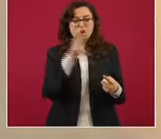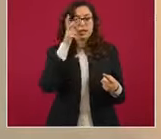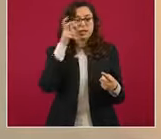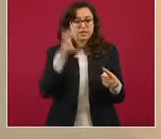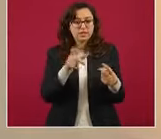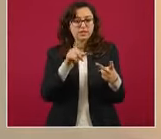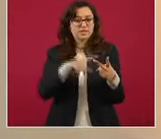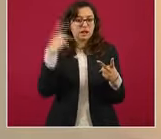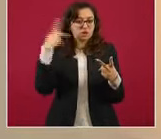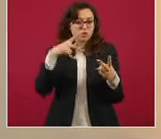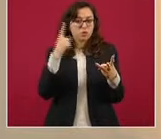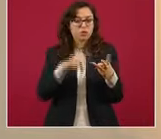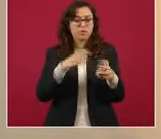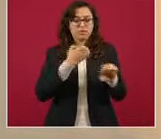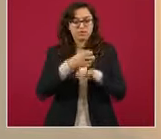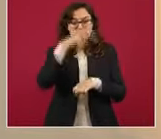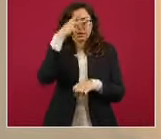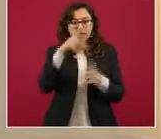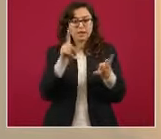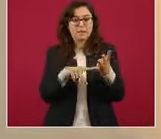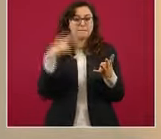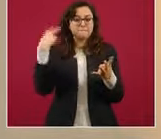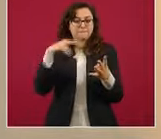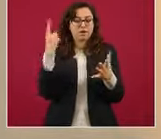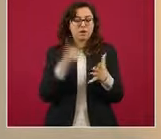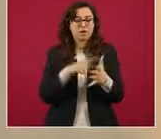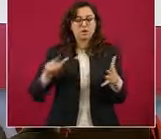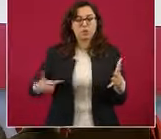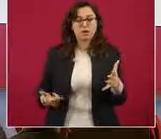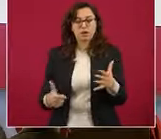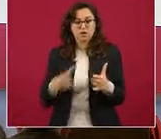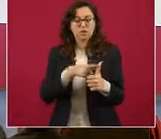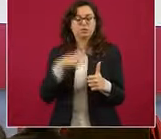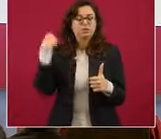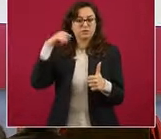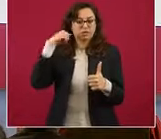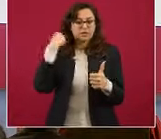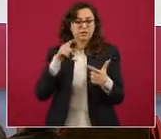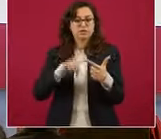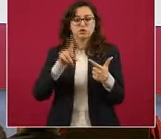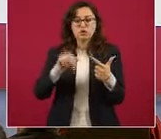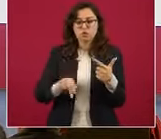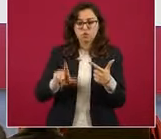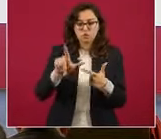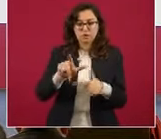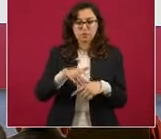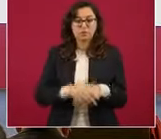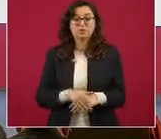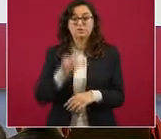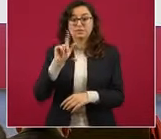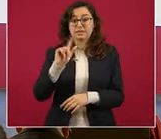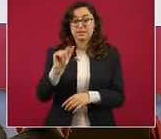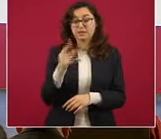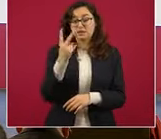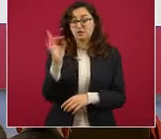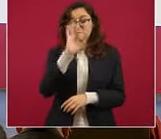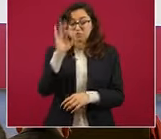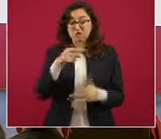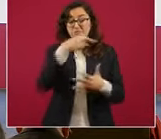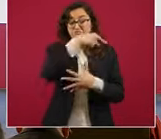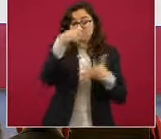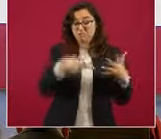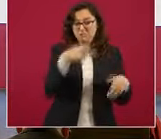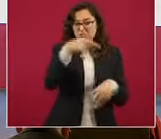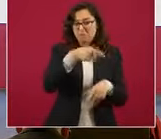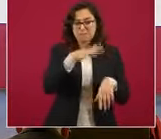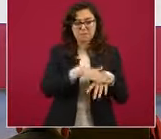Puebla, Estado de México, Veracruz, Guanajuato, Tabasco y Nuevo León. Es el 72% de toda la incidencia delictiva.